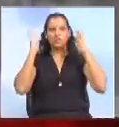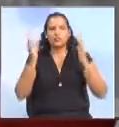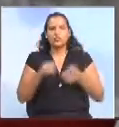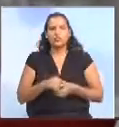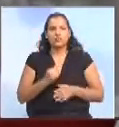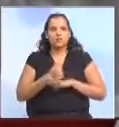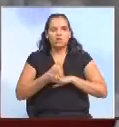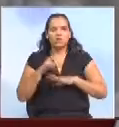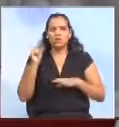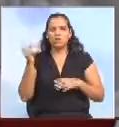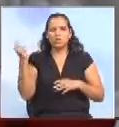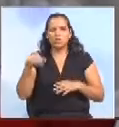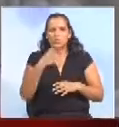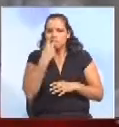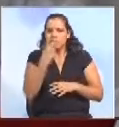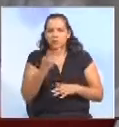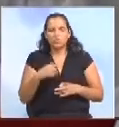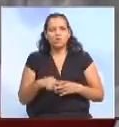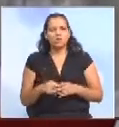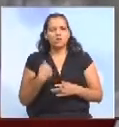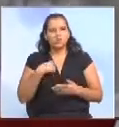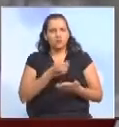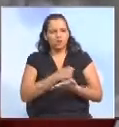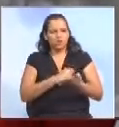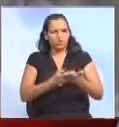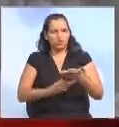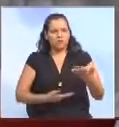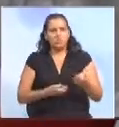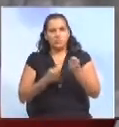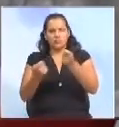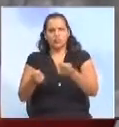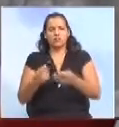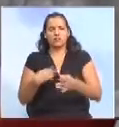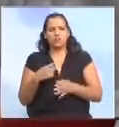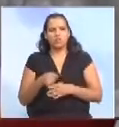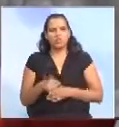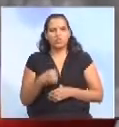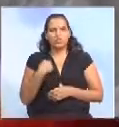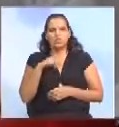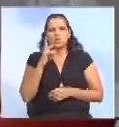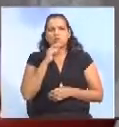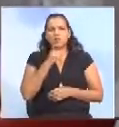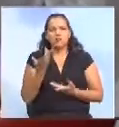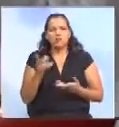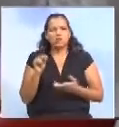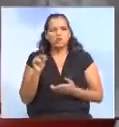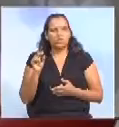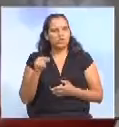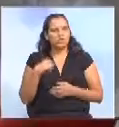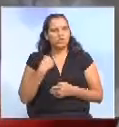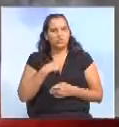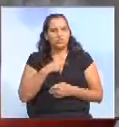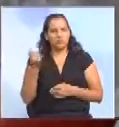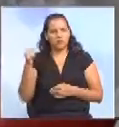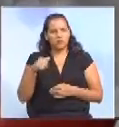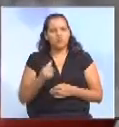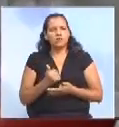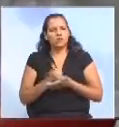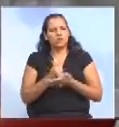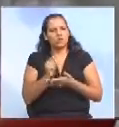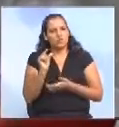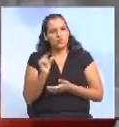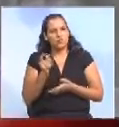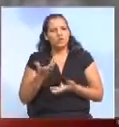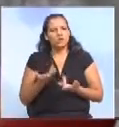No vienen, no se acercan por aquí, hemos llevado oficio. El otra vez no podemos ser mentirosos, el otra vez vinieron los de respuesta inmediata, nos colaboraron,